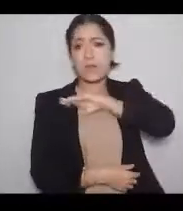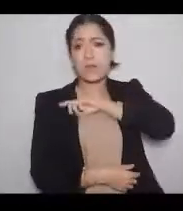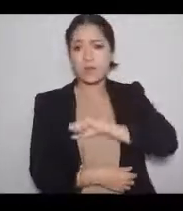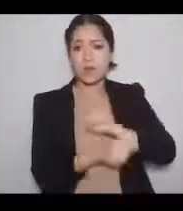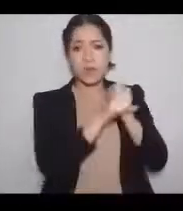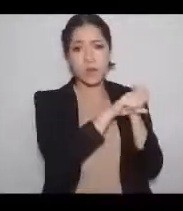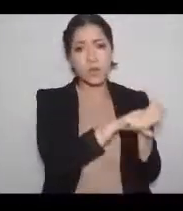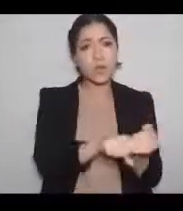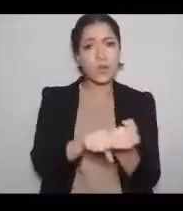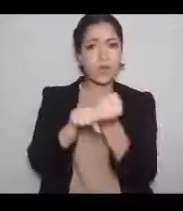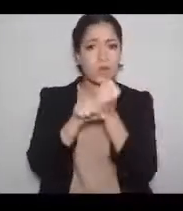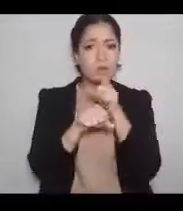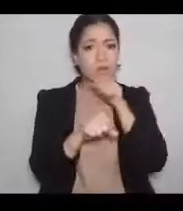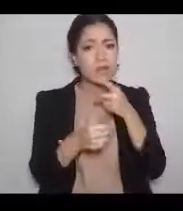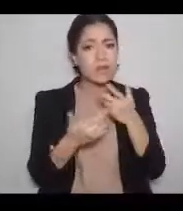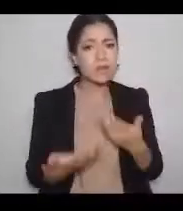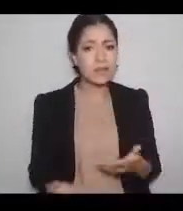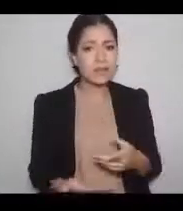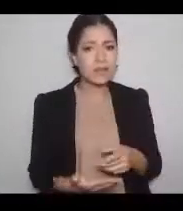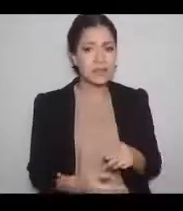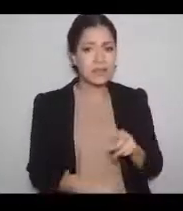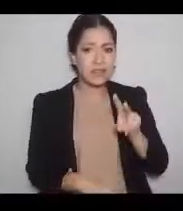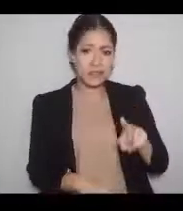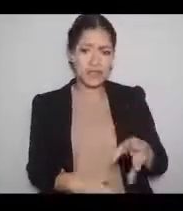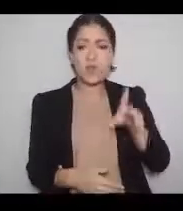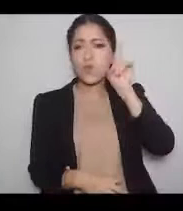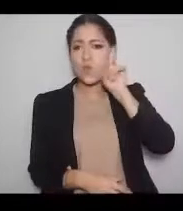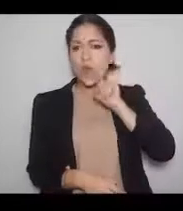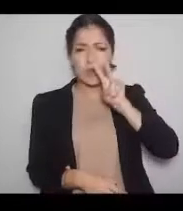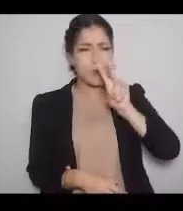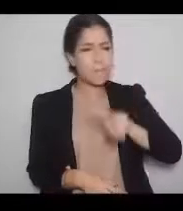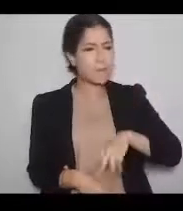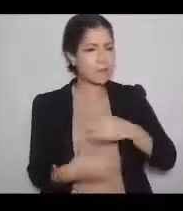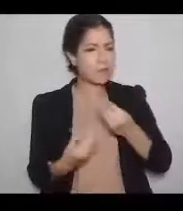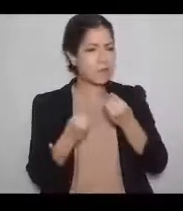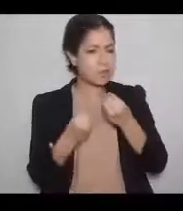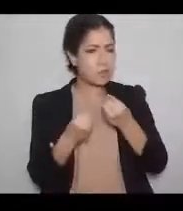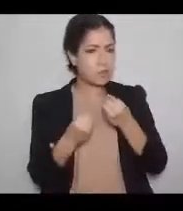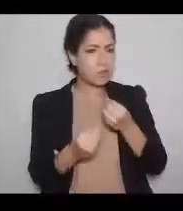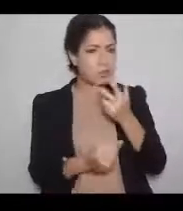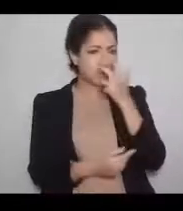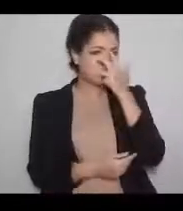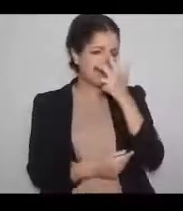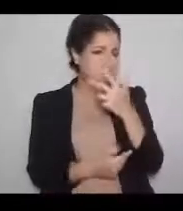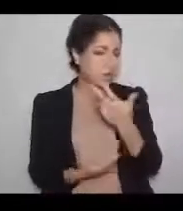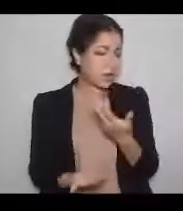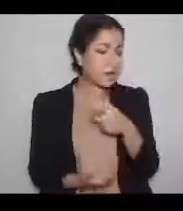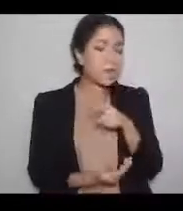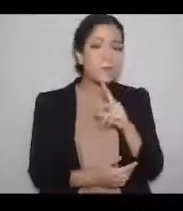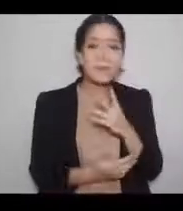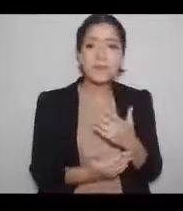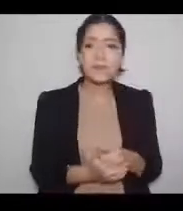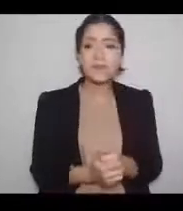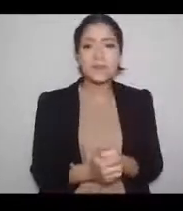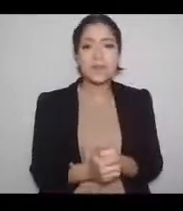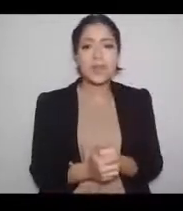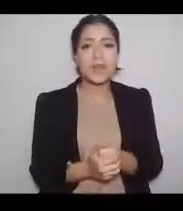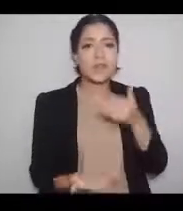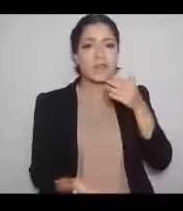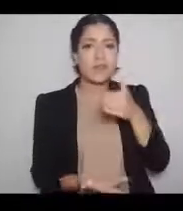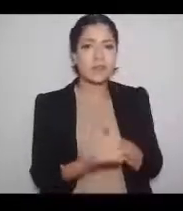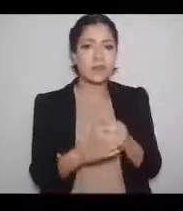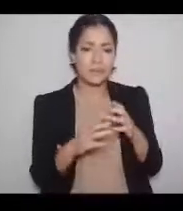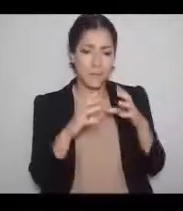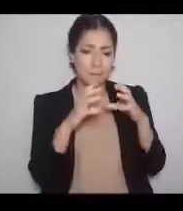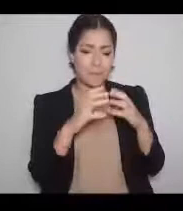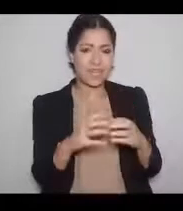Fuimos al estadio el día del aficionado y regalaron pelotas. Los pitchers las lanzaron a las tribunas. Digo,